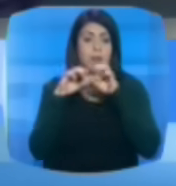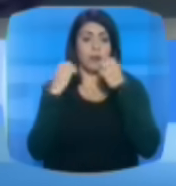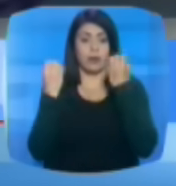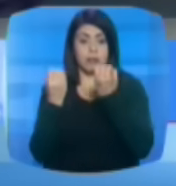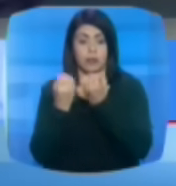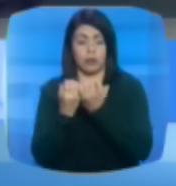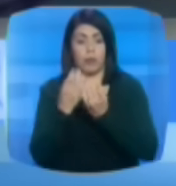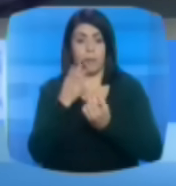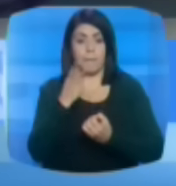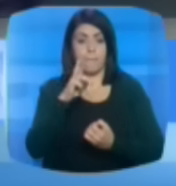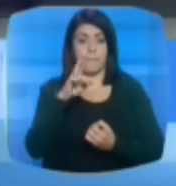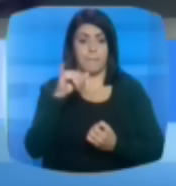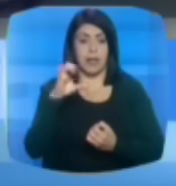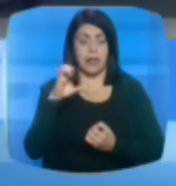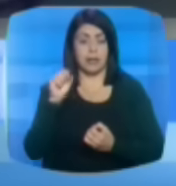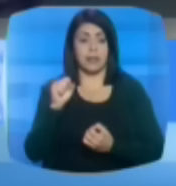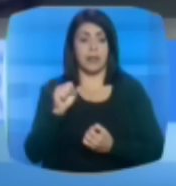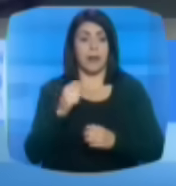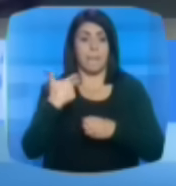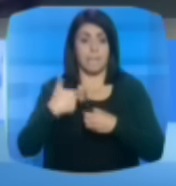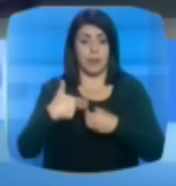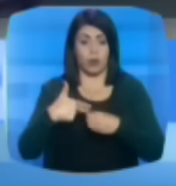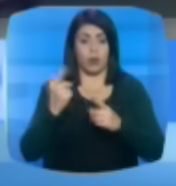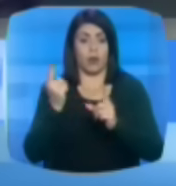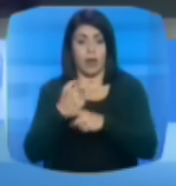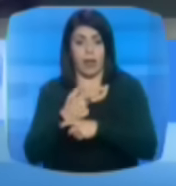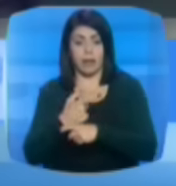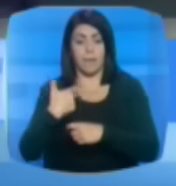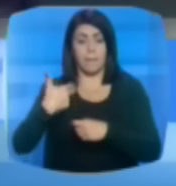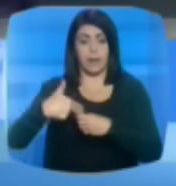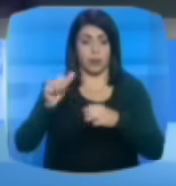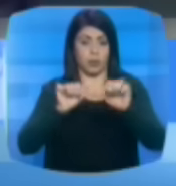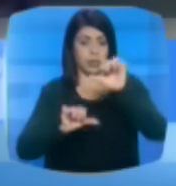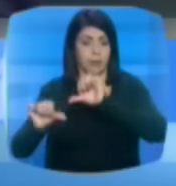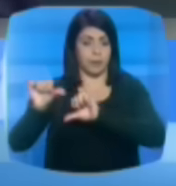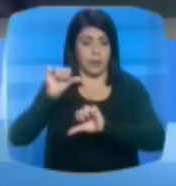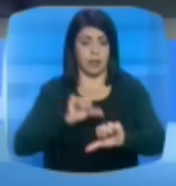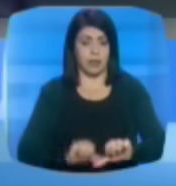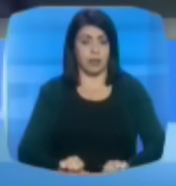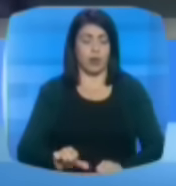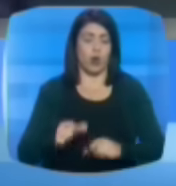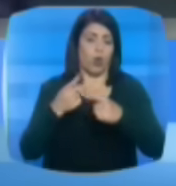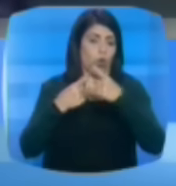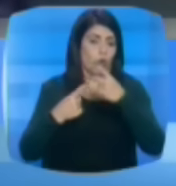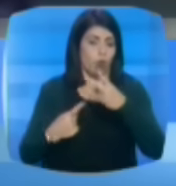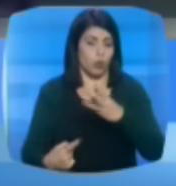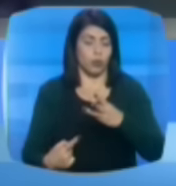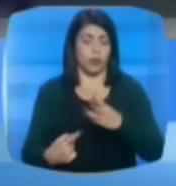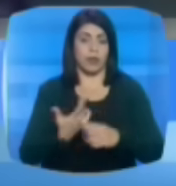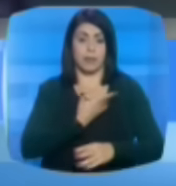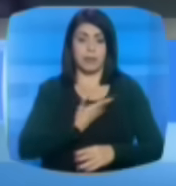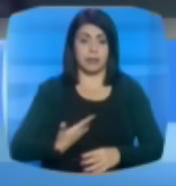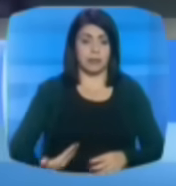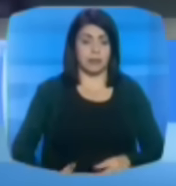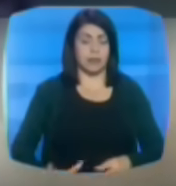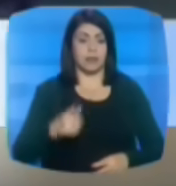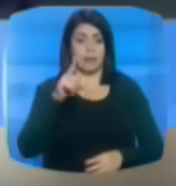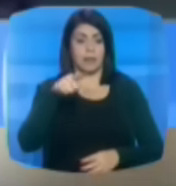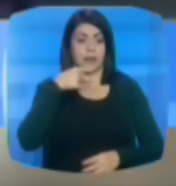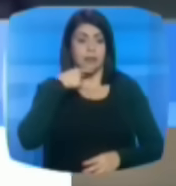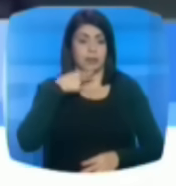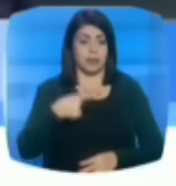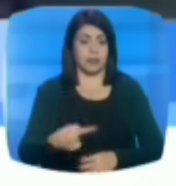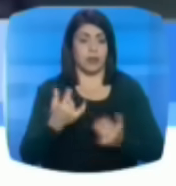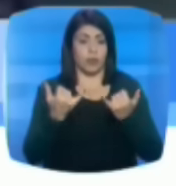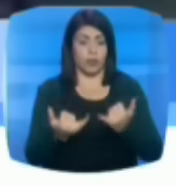todas. Petróleo, gas, petroquímica y derivados. El mandatario nacional mencionó que